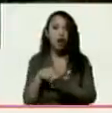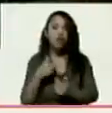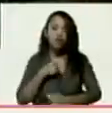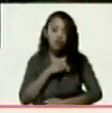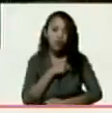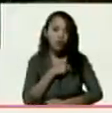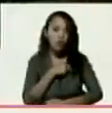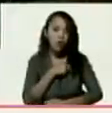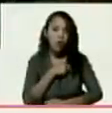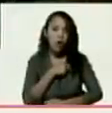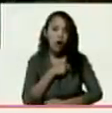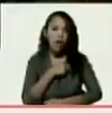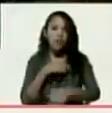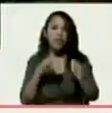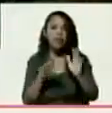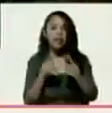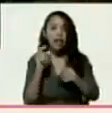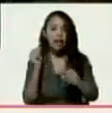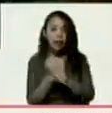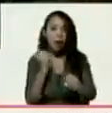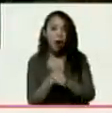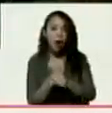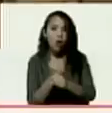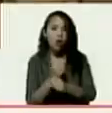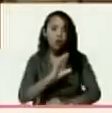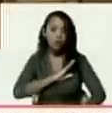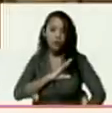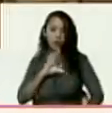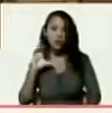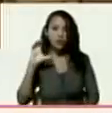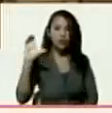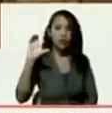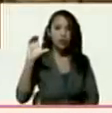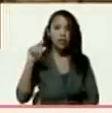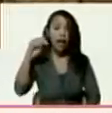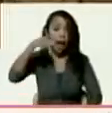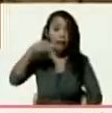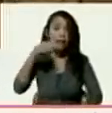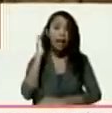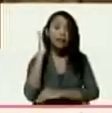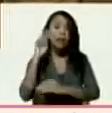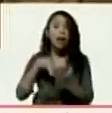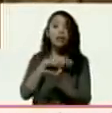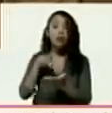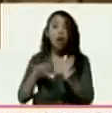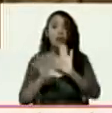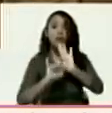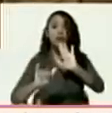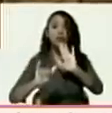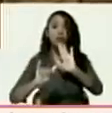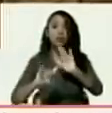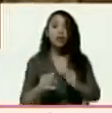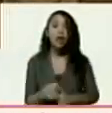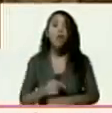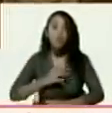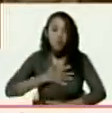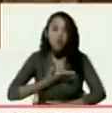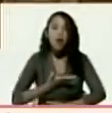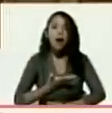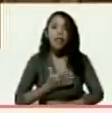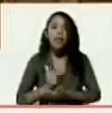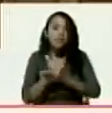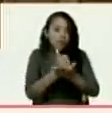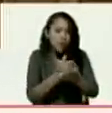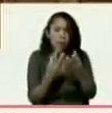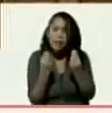Nosotros desde la instancia soberanísima de esta Asamblea Nacional Constituyente puede ayudar mucho,